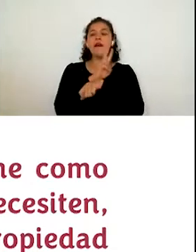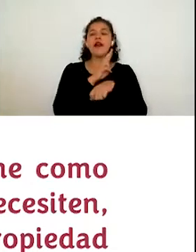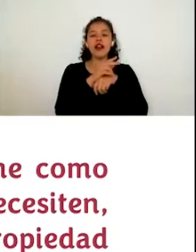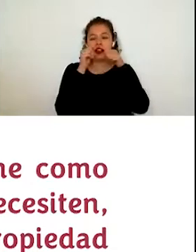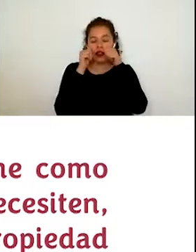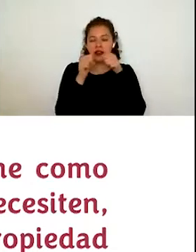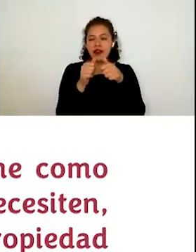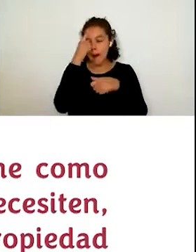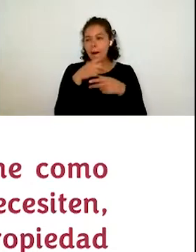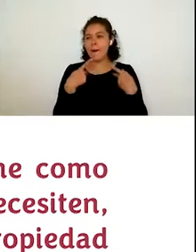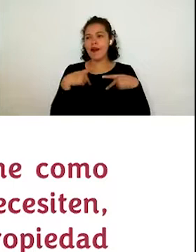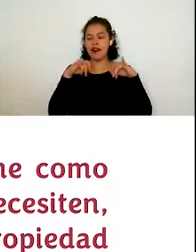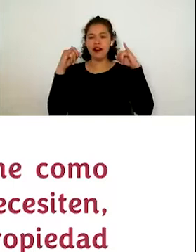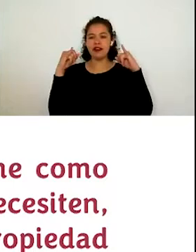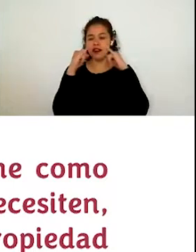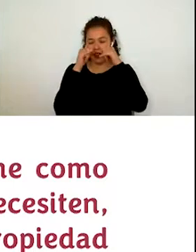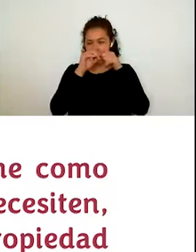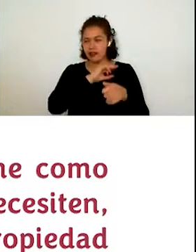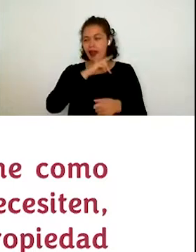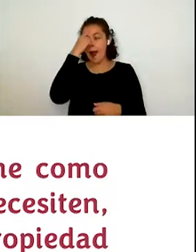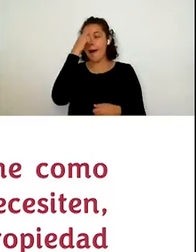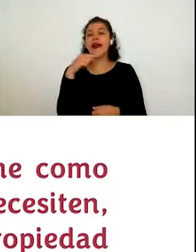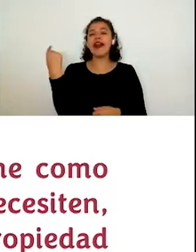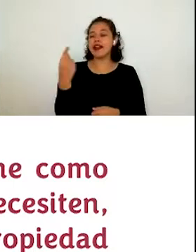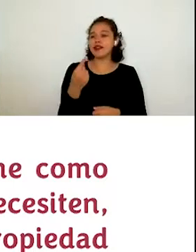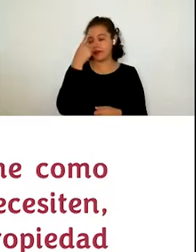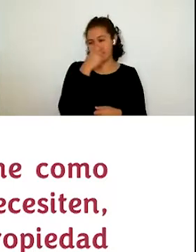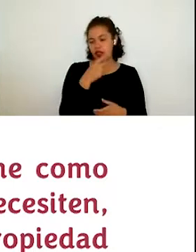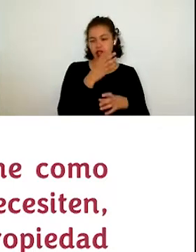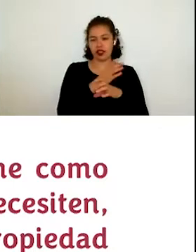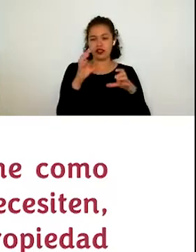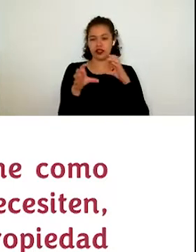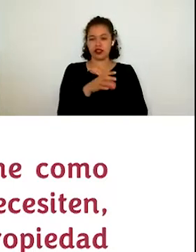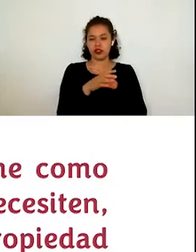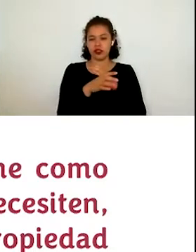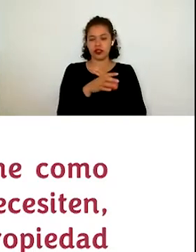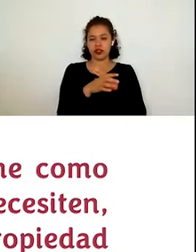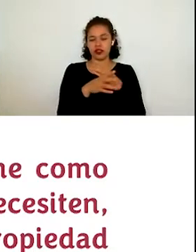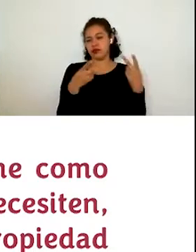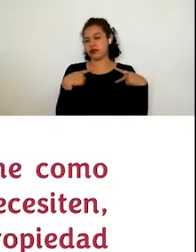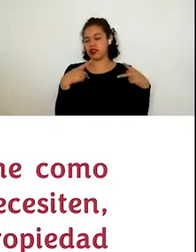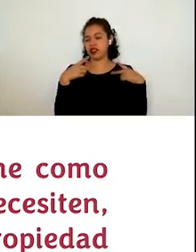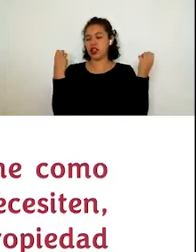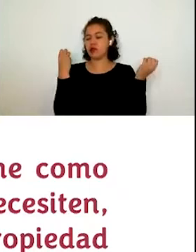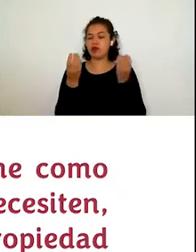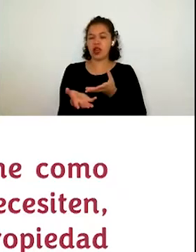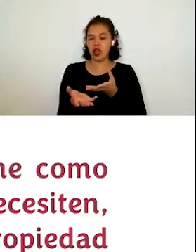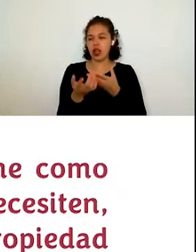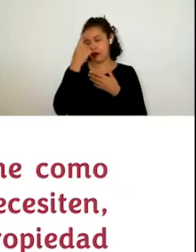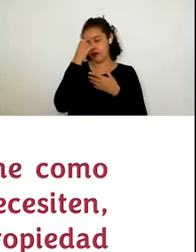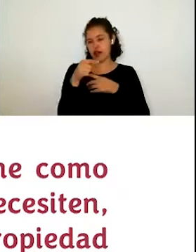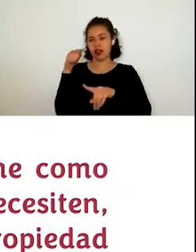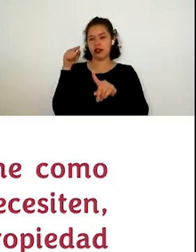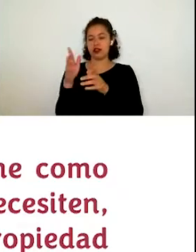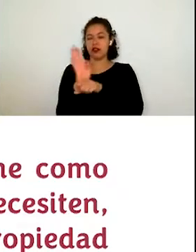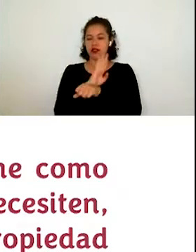importante para que se garantice que esos bienes que aportaron personas altruistas para un fin